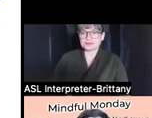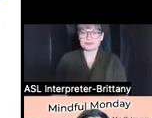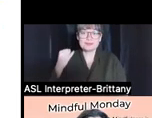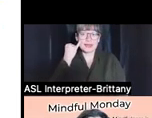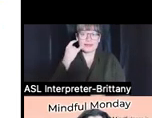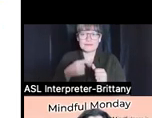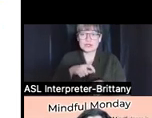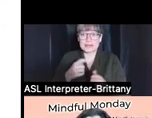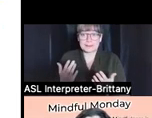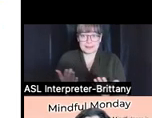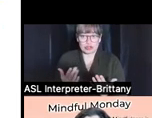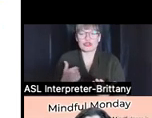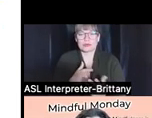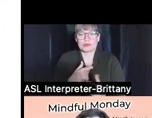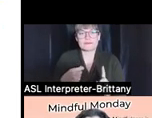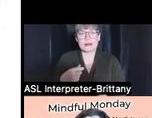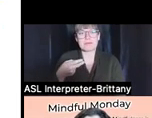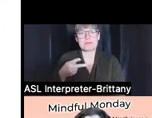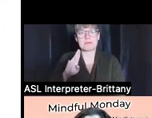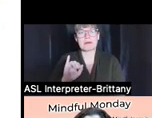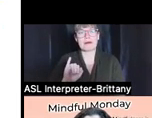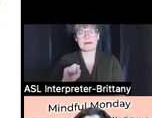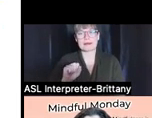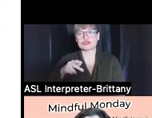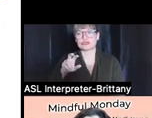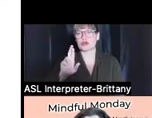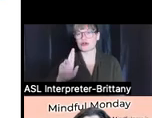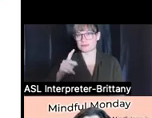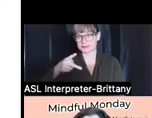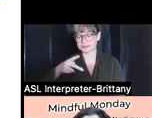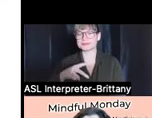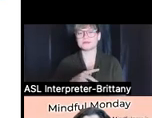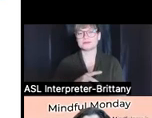Si es su primera vez, somos de PBSRP.